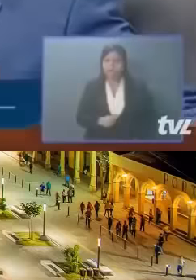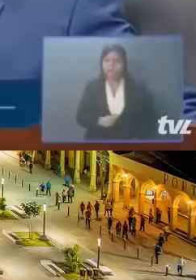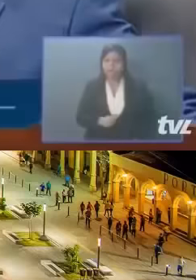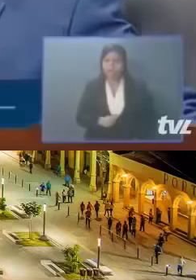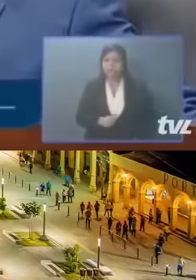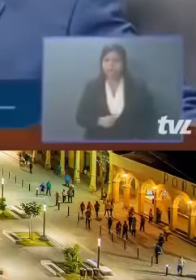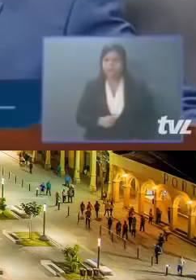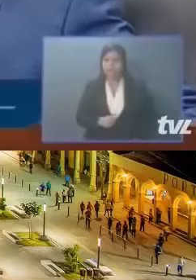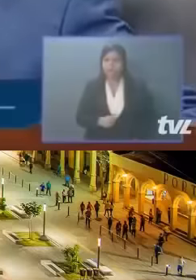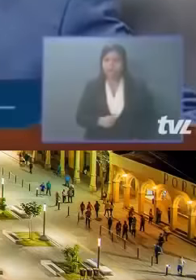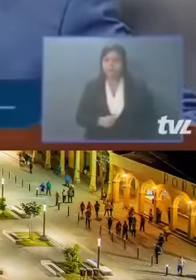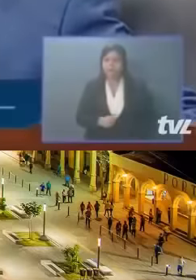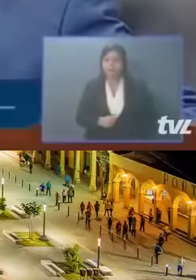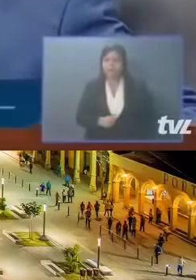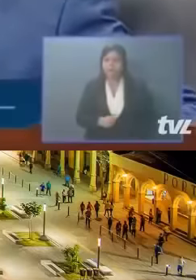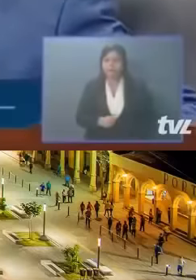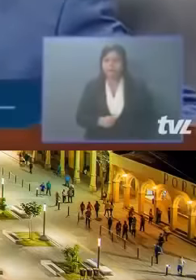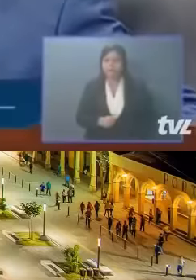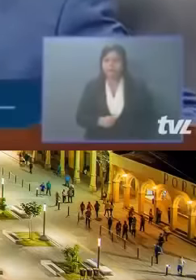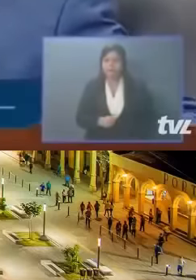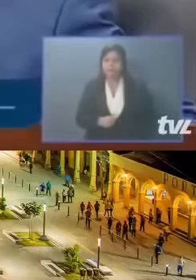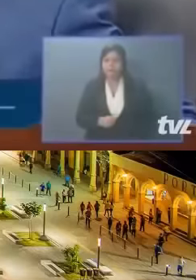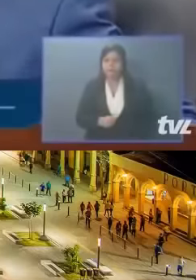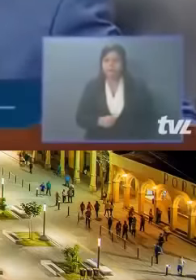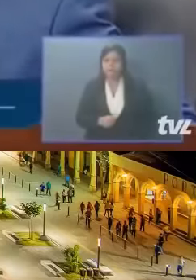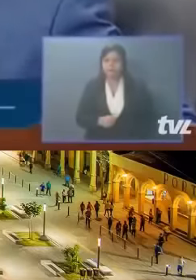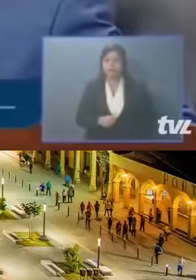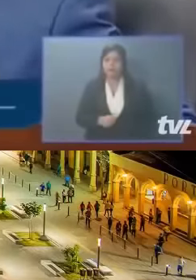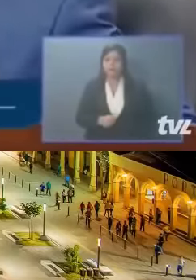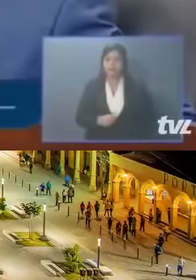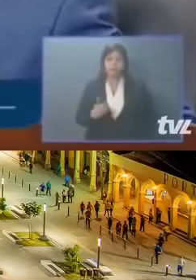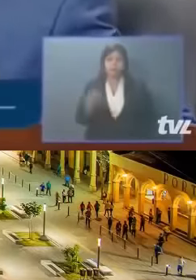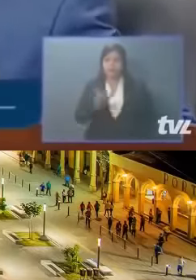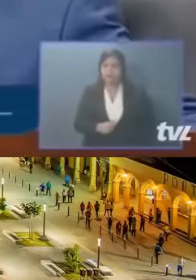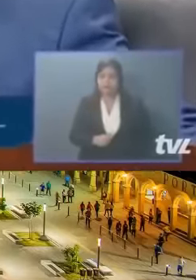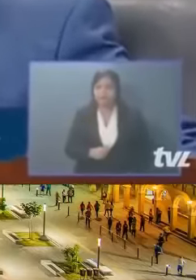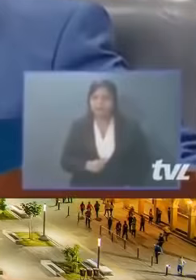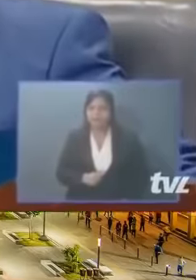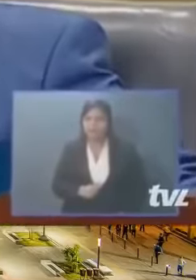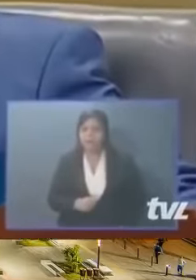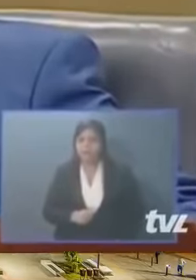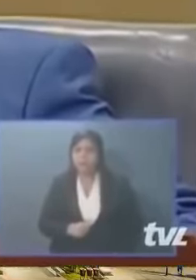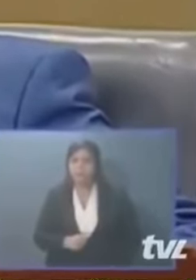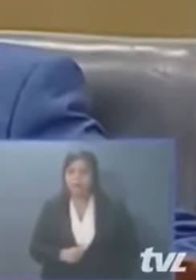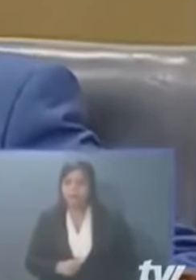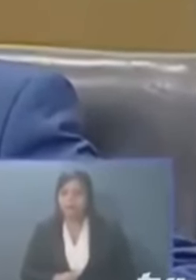Te la metieron. Sí, señores, díganme qué piensan de lo que dijo el pendejo de Mario Ponce.